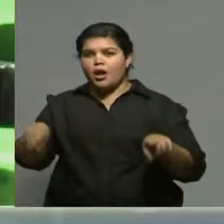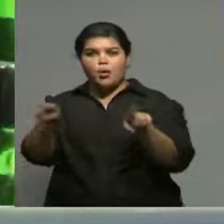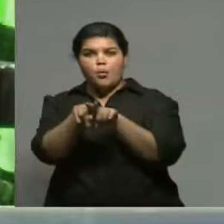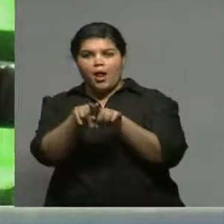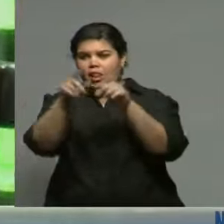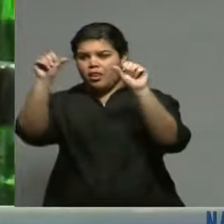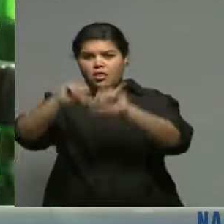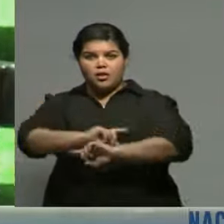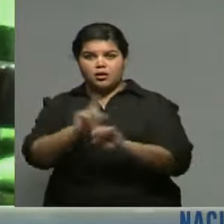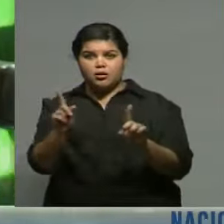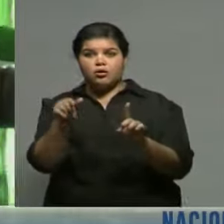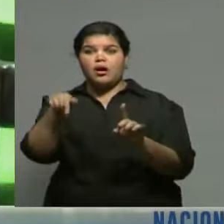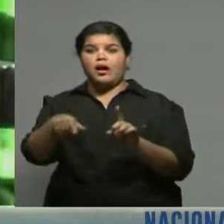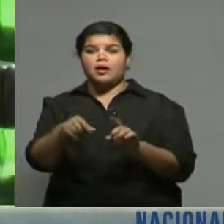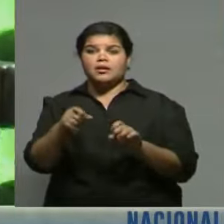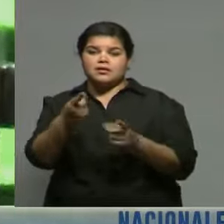se va a tener que resentir